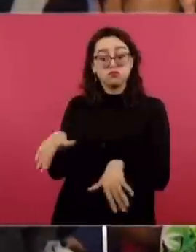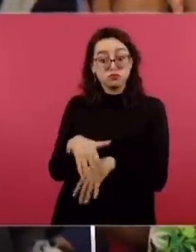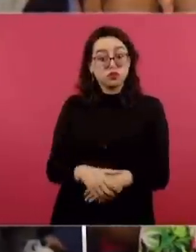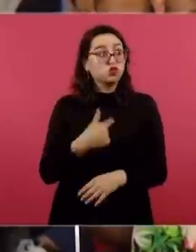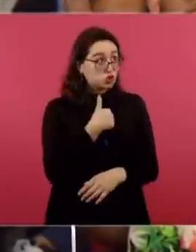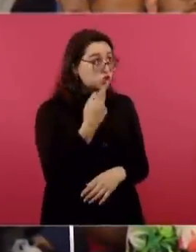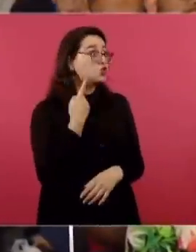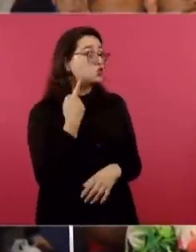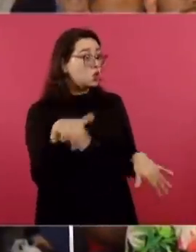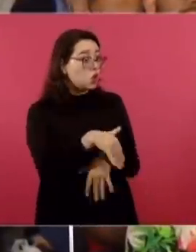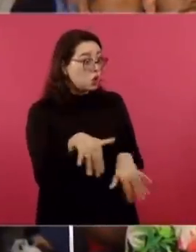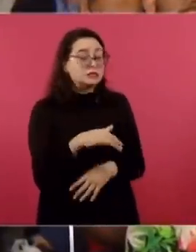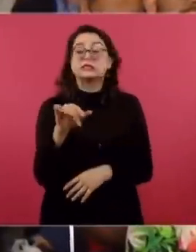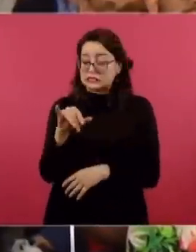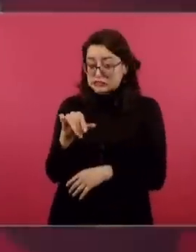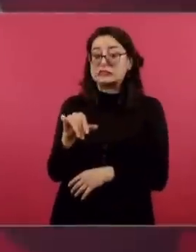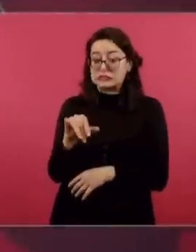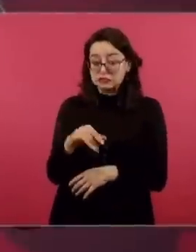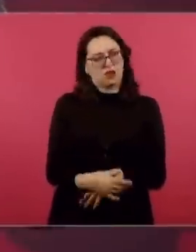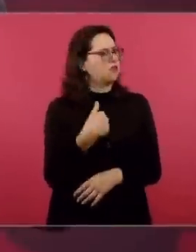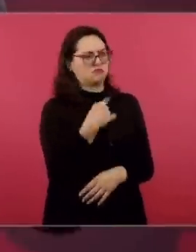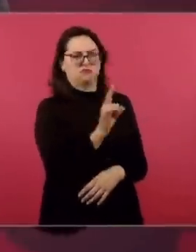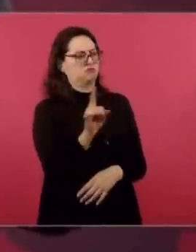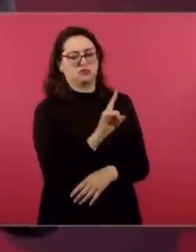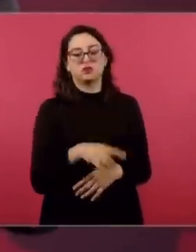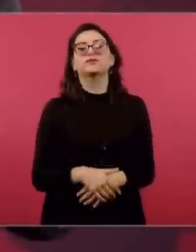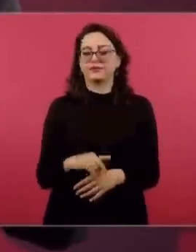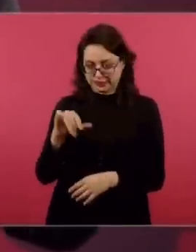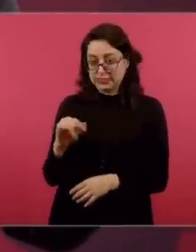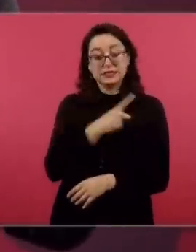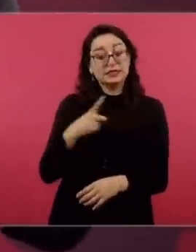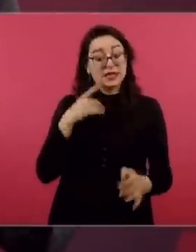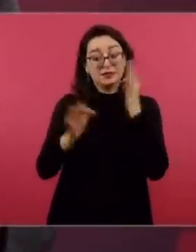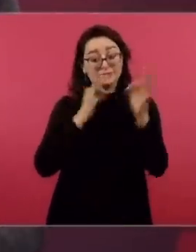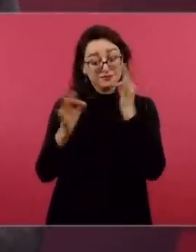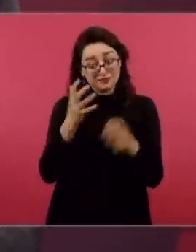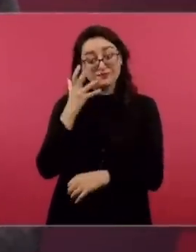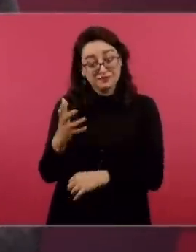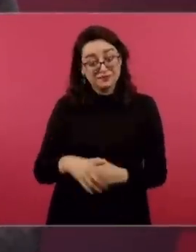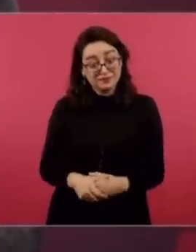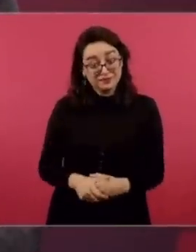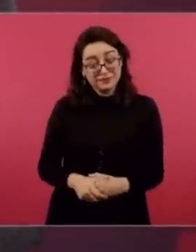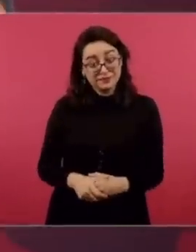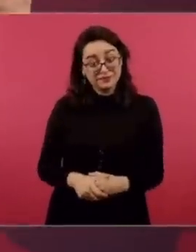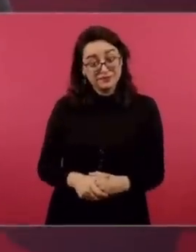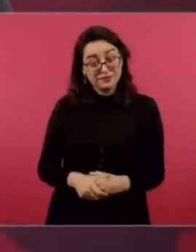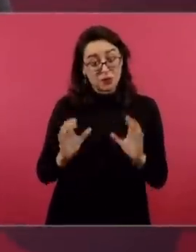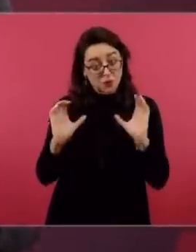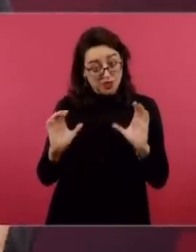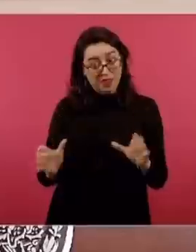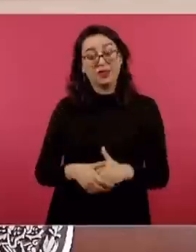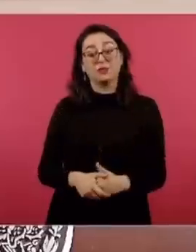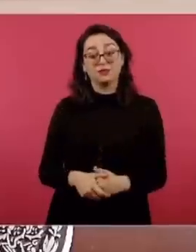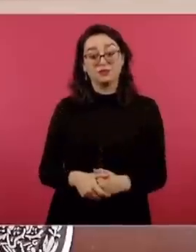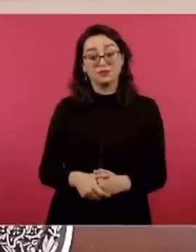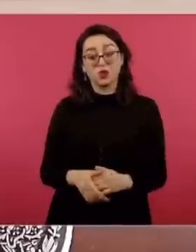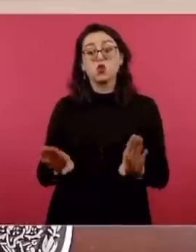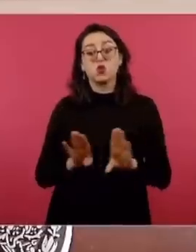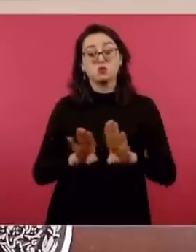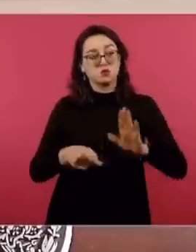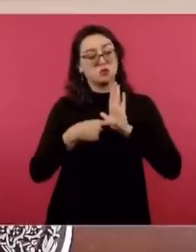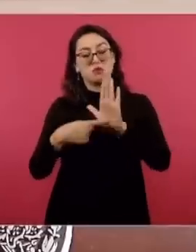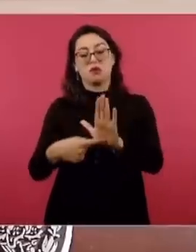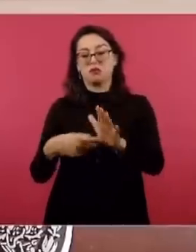politiquería. Sí. No, bueno, yo no comparto. No, es que hay que ser muy serios. Sí. En la